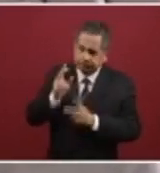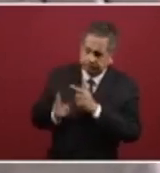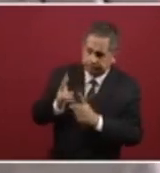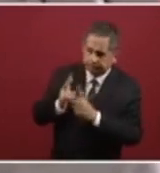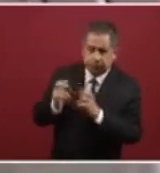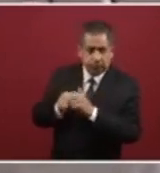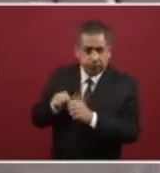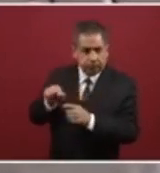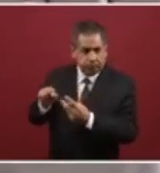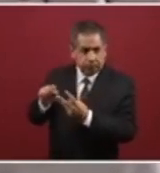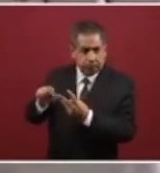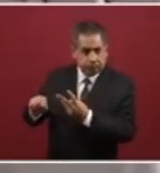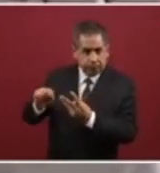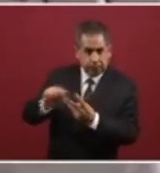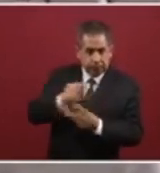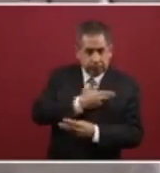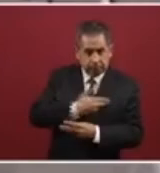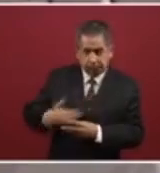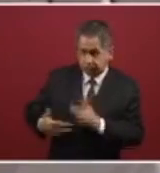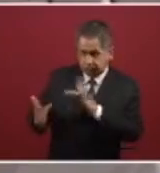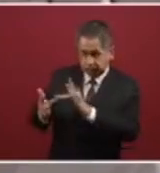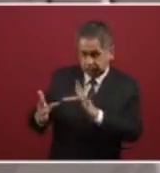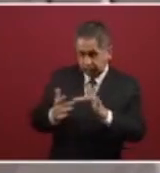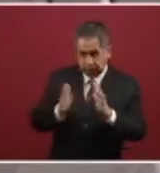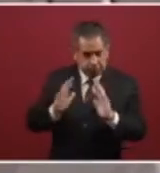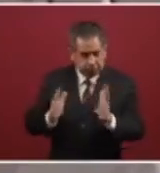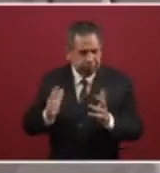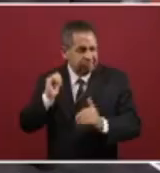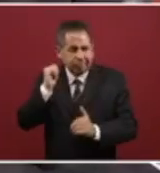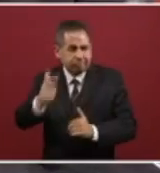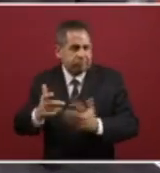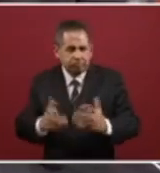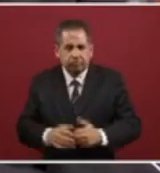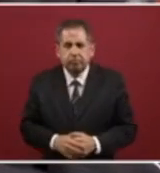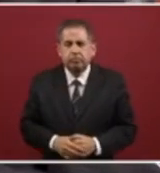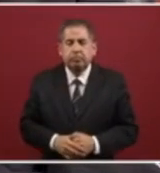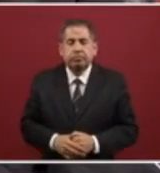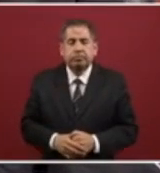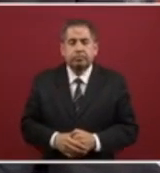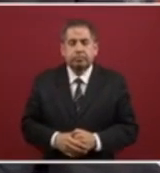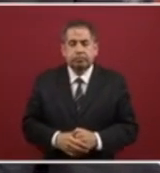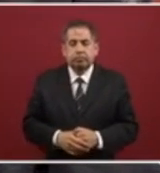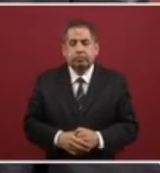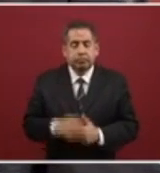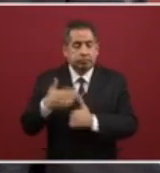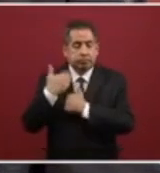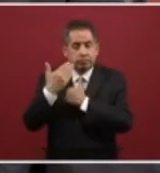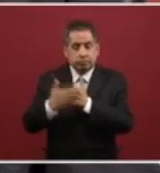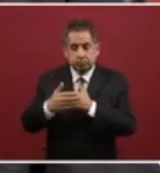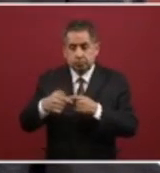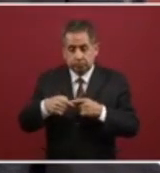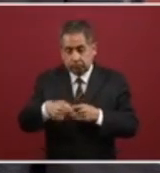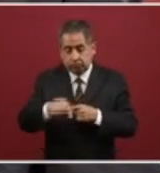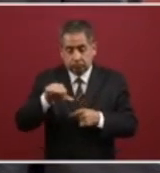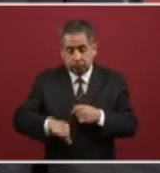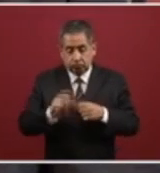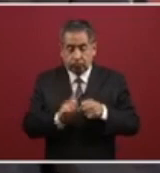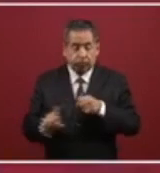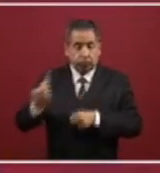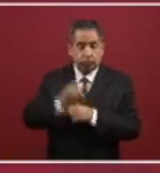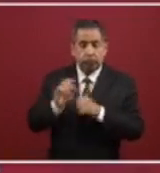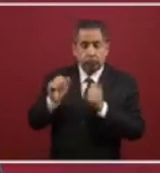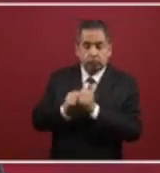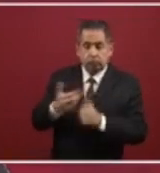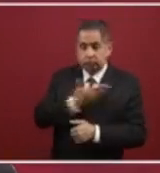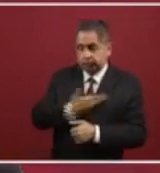los mandatarios de estos tres países? ¿Ampliar un poquito más? Con los mandatarios tendré conversaciones a lo largo del día de hoy, okay,